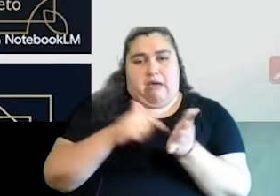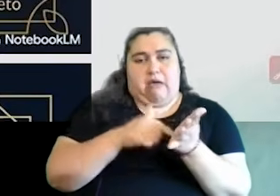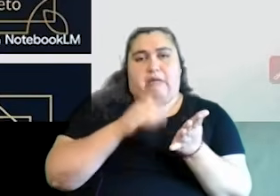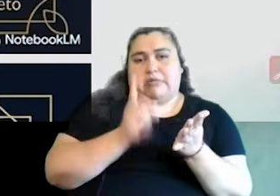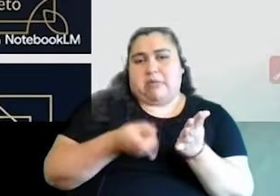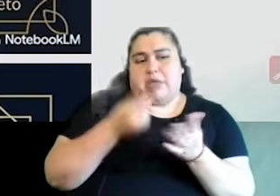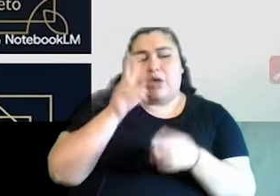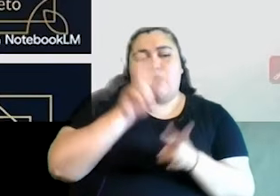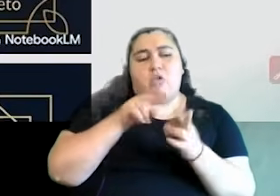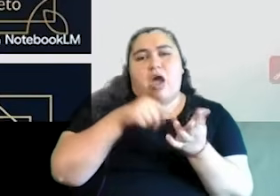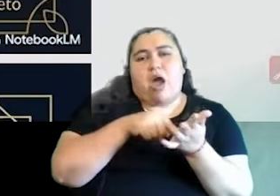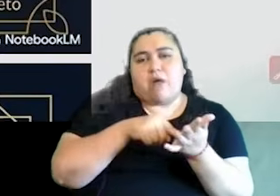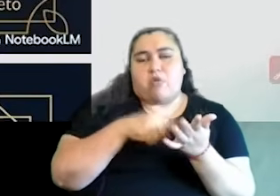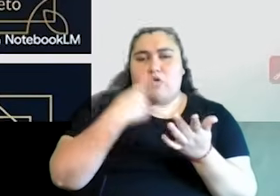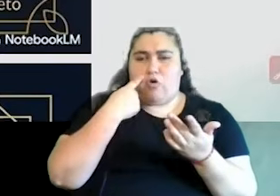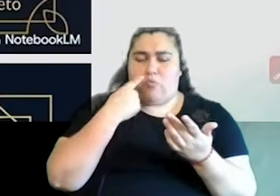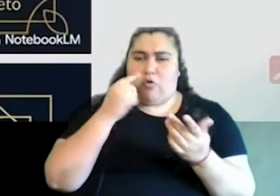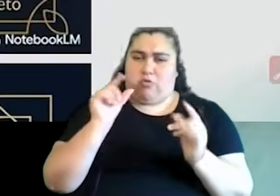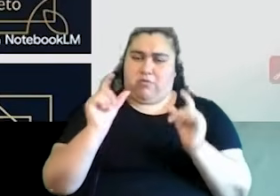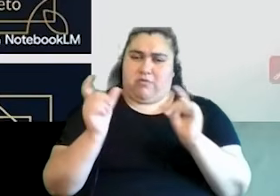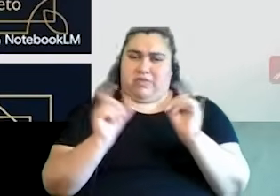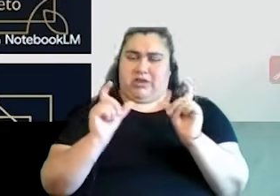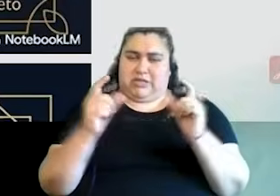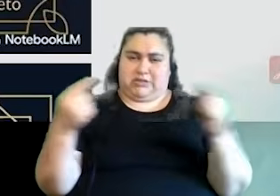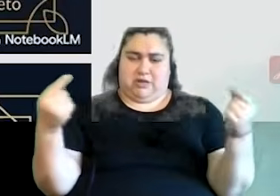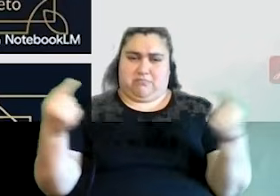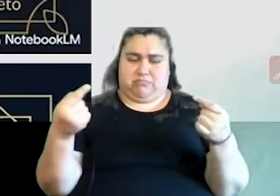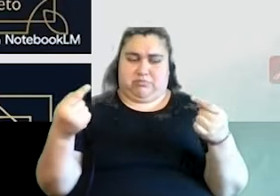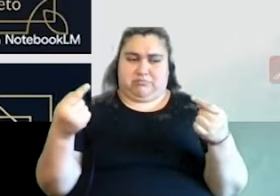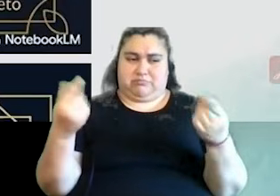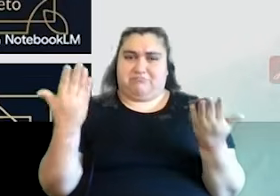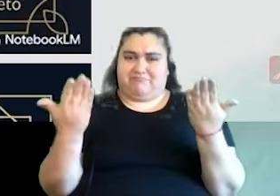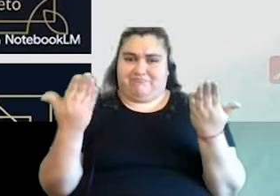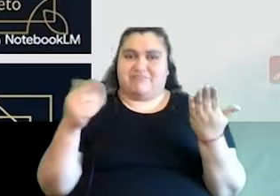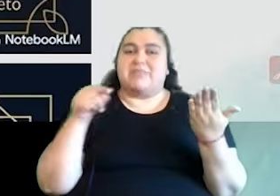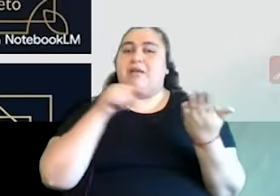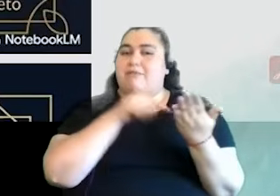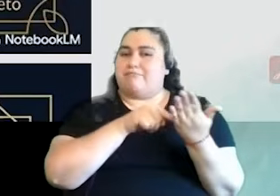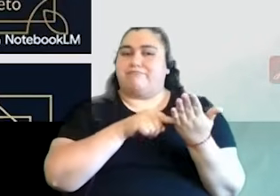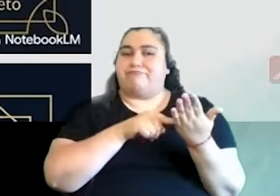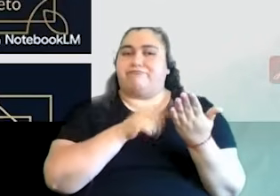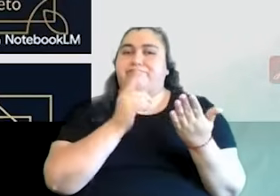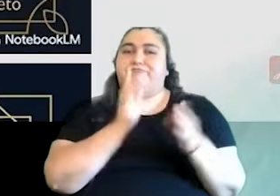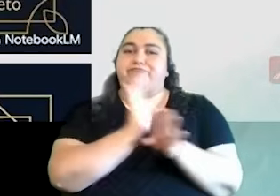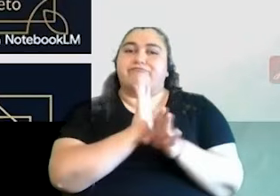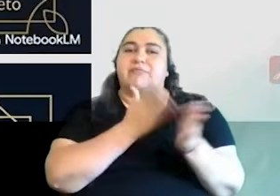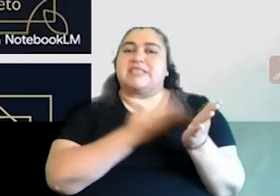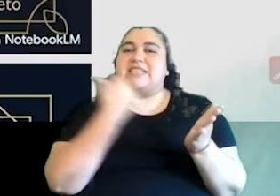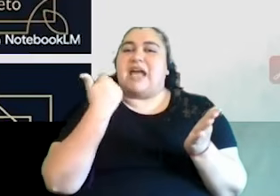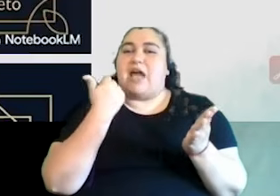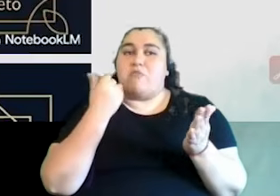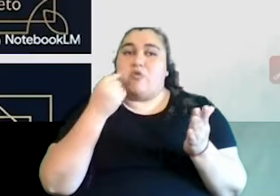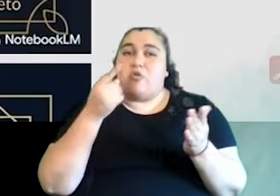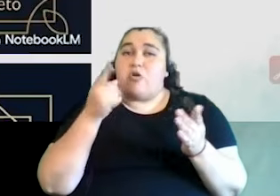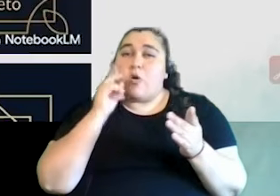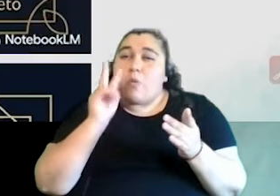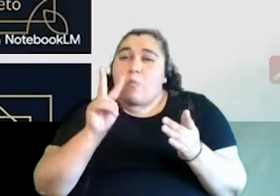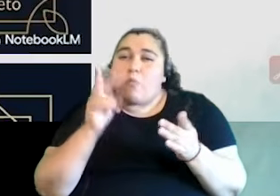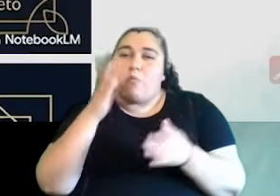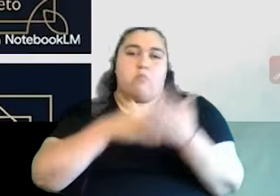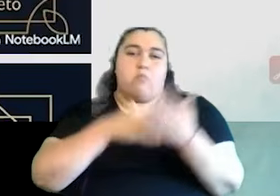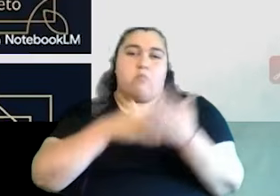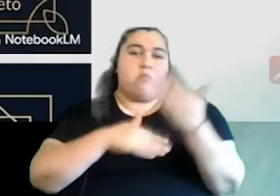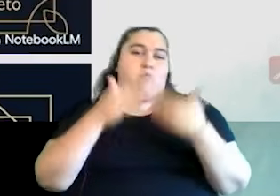establecer que hay una discrepancia asignativa y sacar al contribuyente de este régimen simplificado retomando todas las situaciones que correspondan respecto a